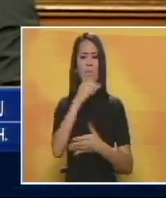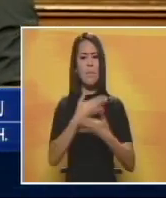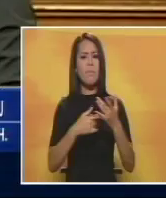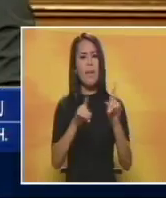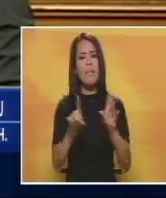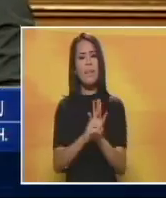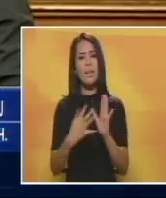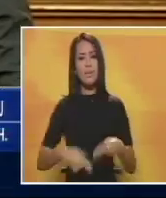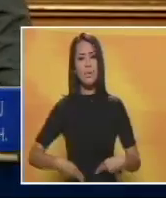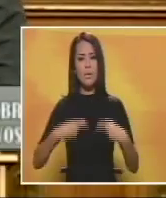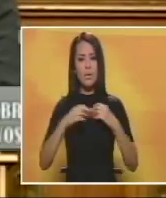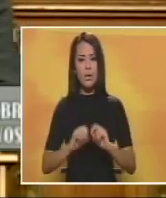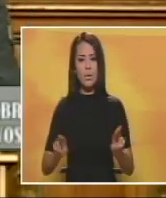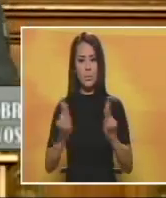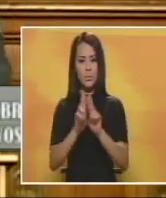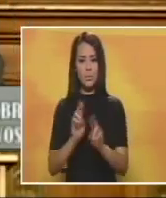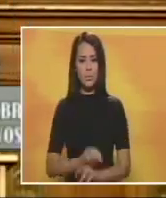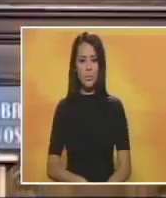Derechos Humanos de la ONU.